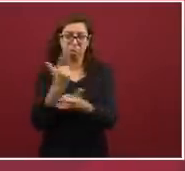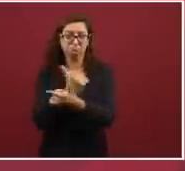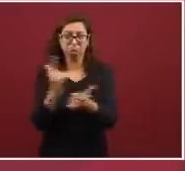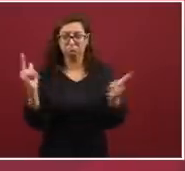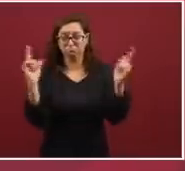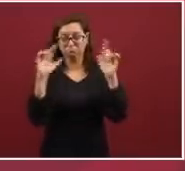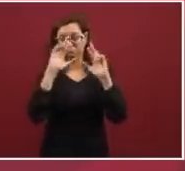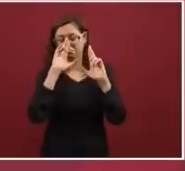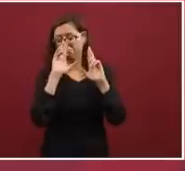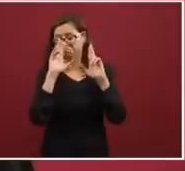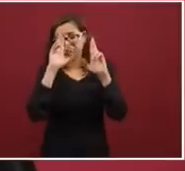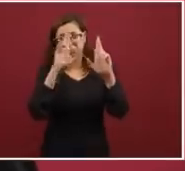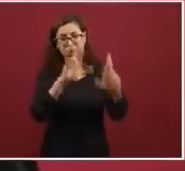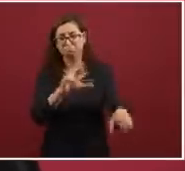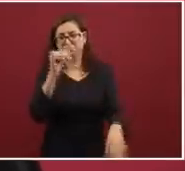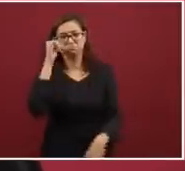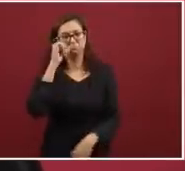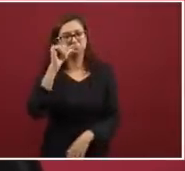garantizar siempre,